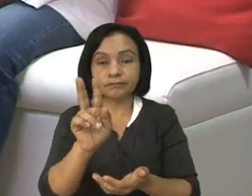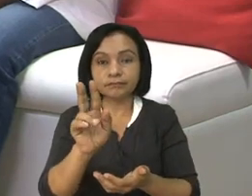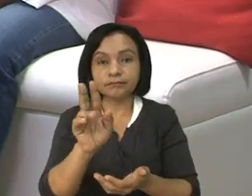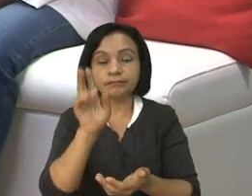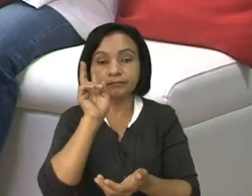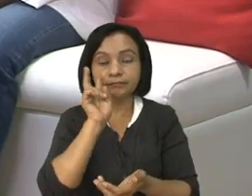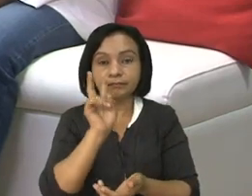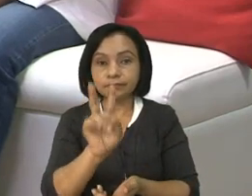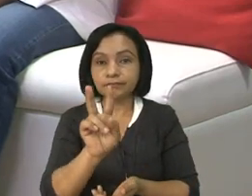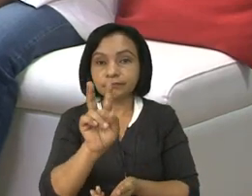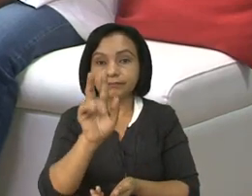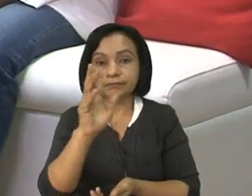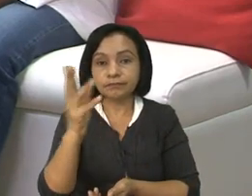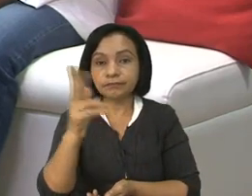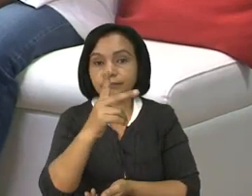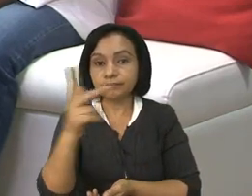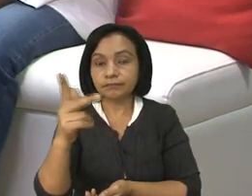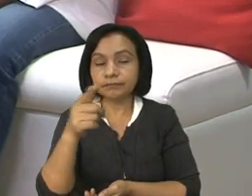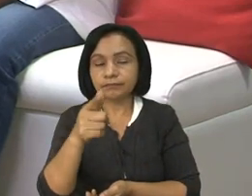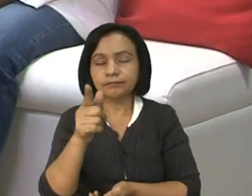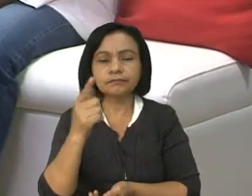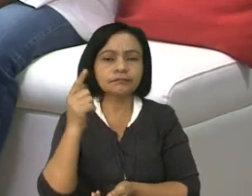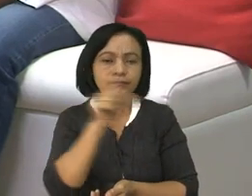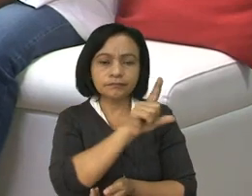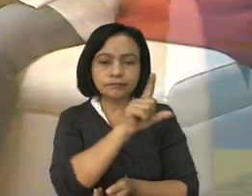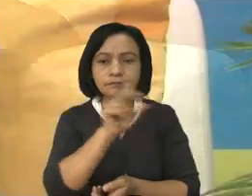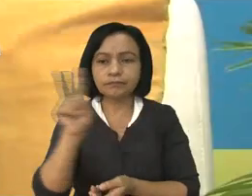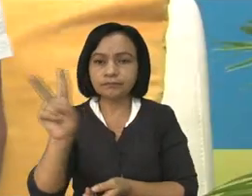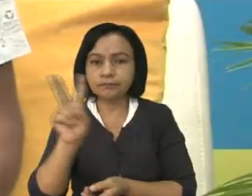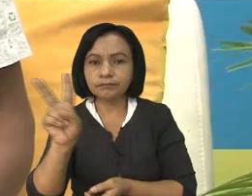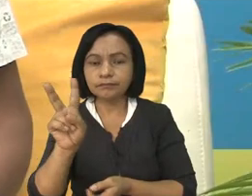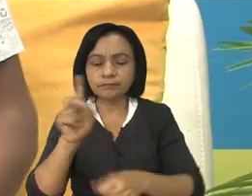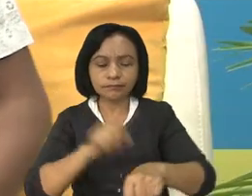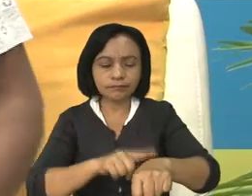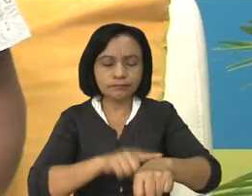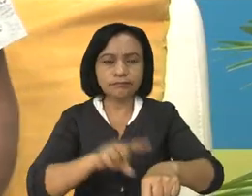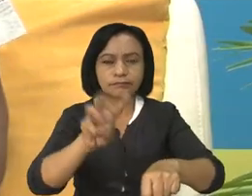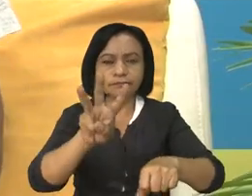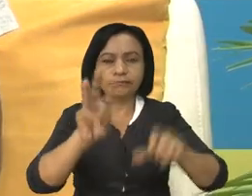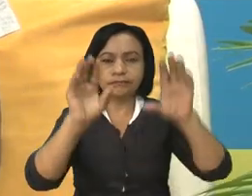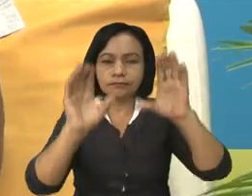excelente sintonía. Recuerde, usted nos encuentra de lunes a viernes a partir de